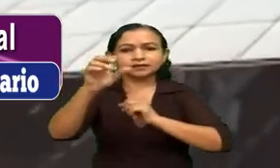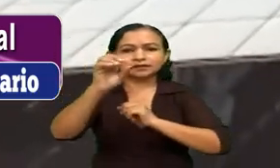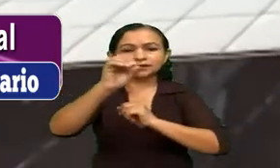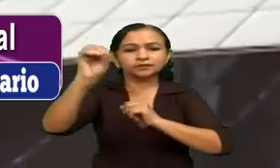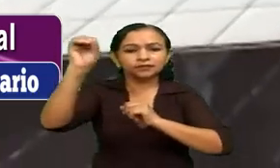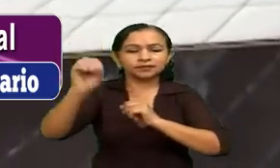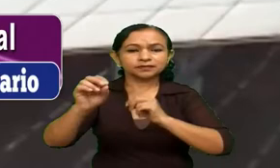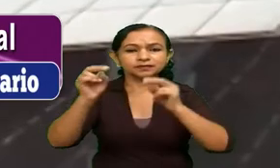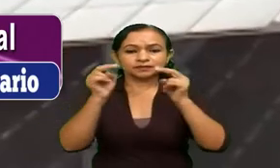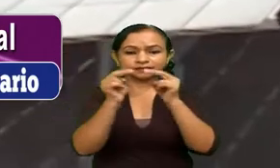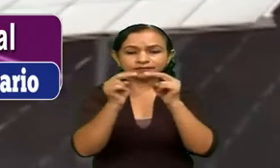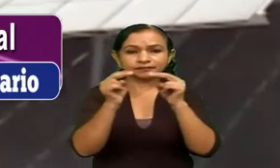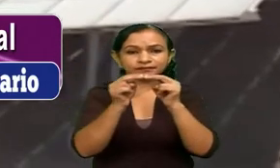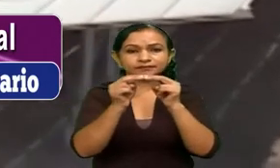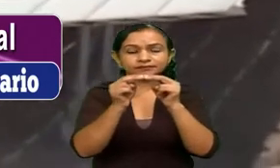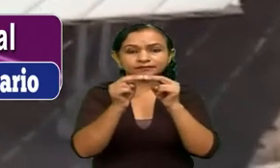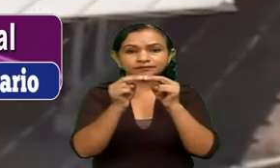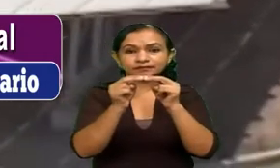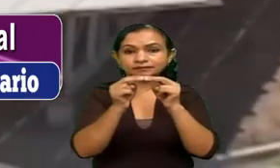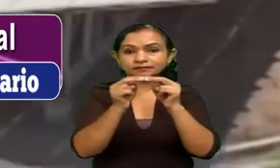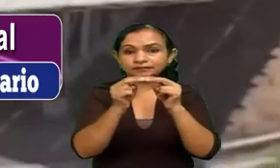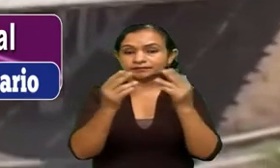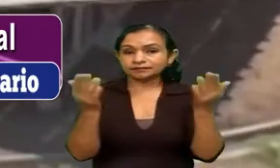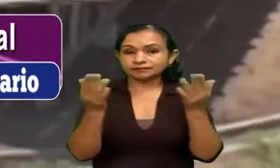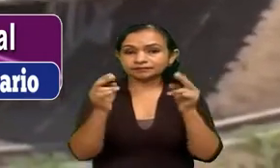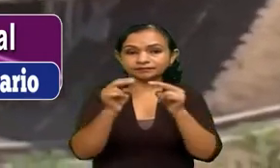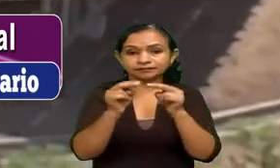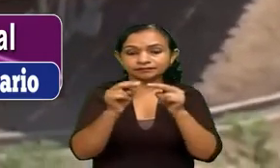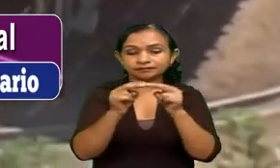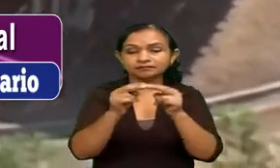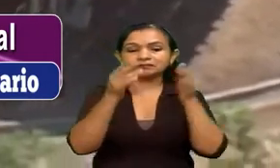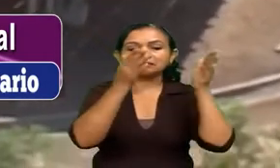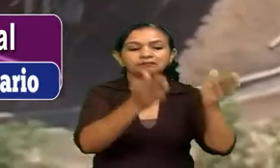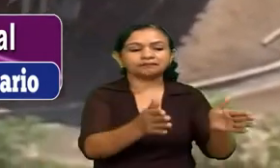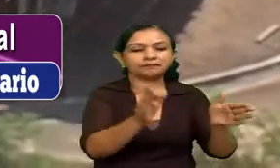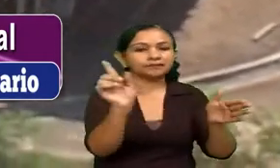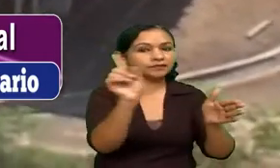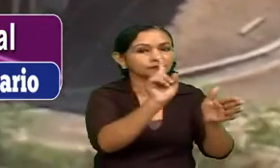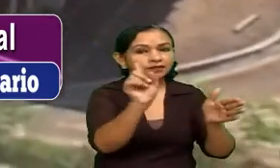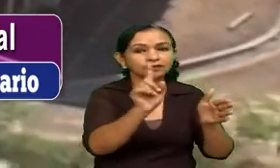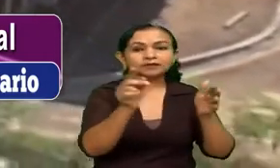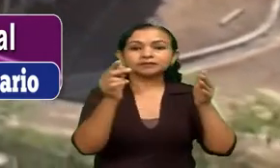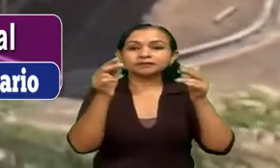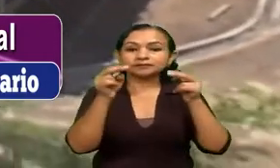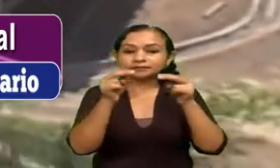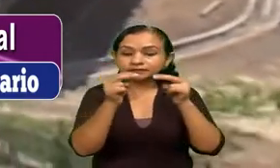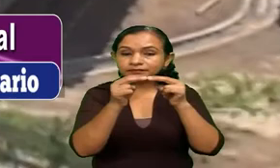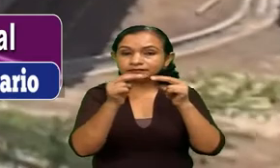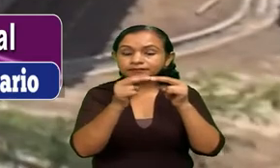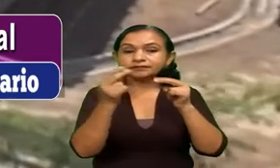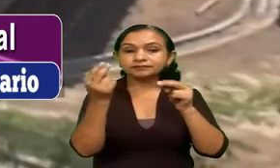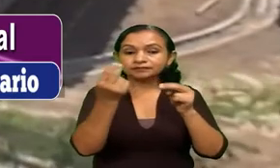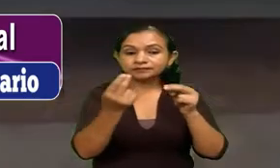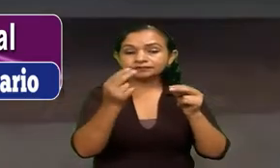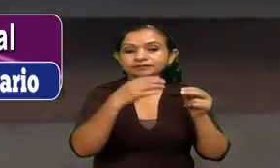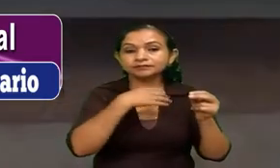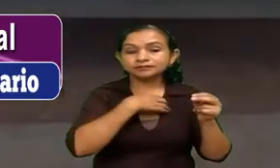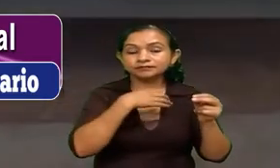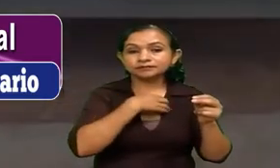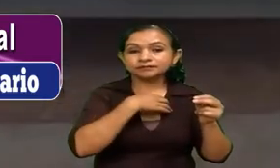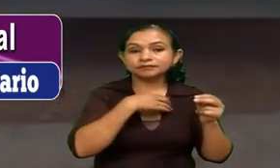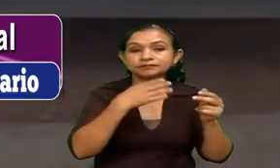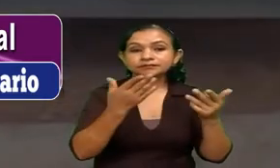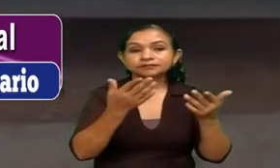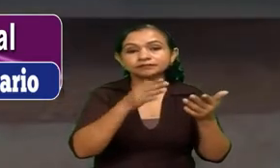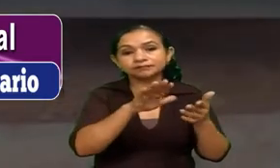matriz energética, pero no solo instalado, la energía que se consume,